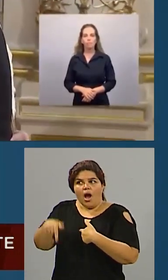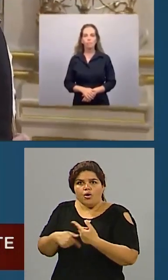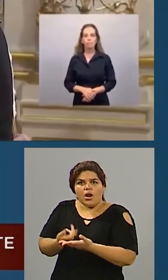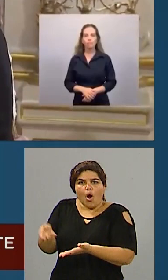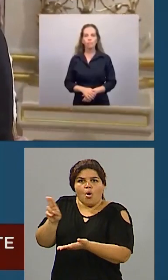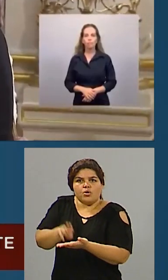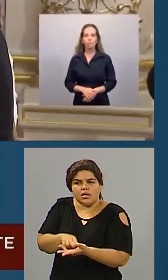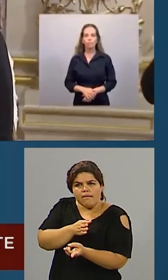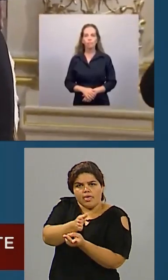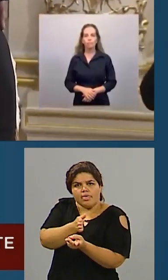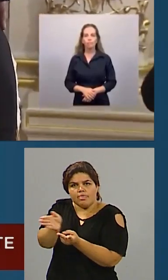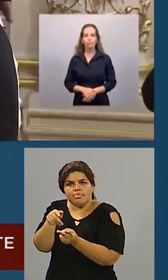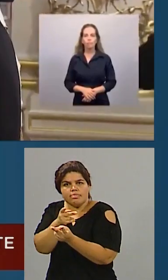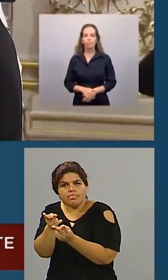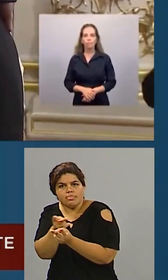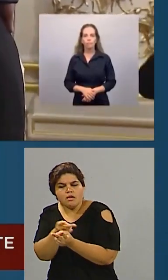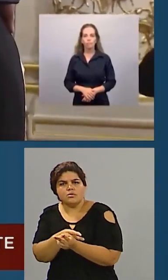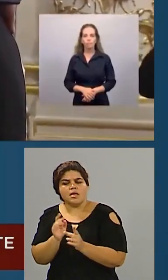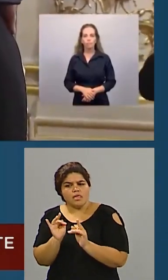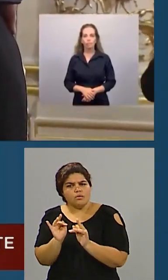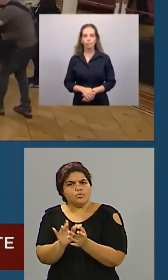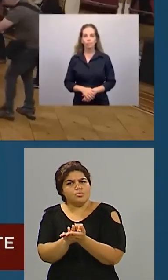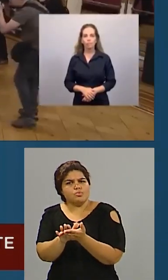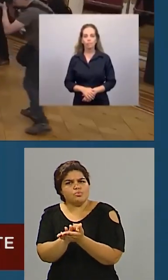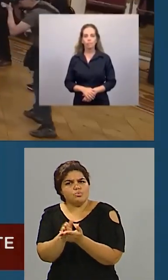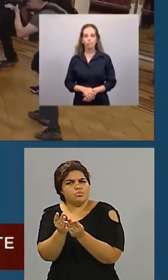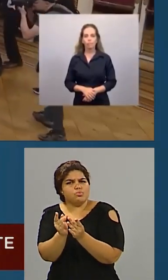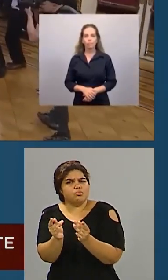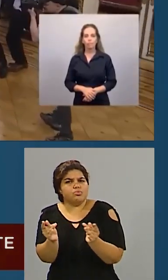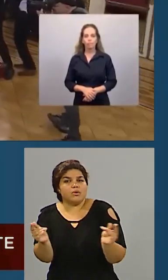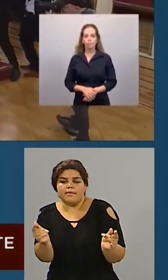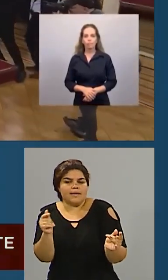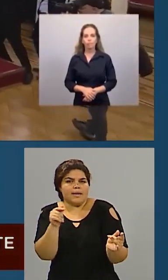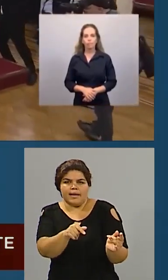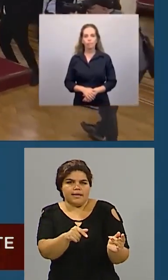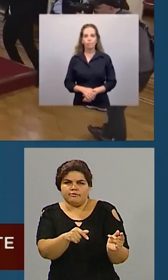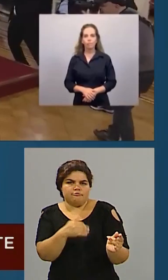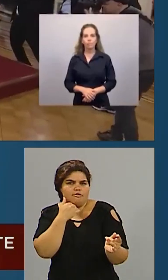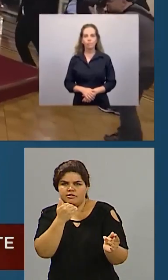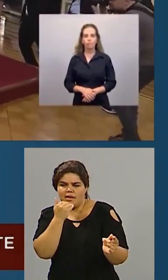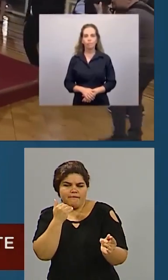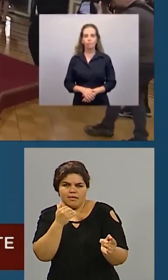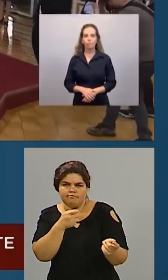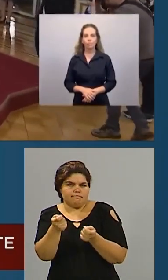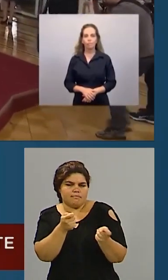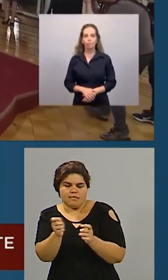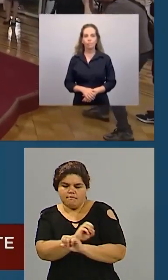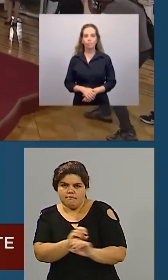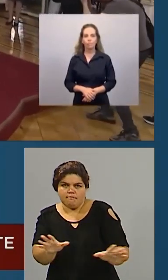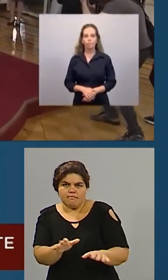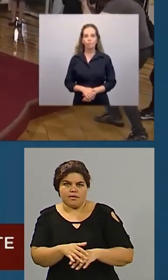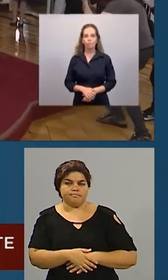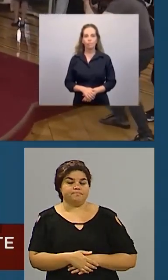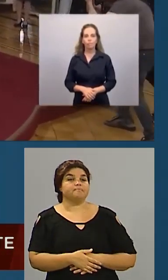actuar con mucha diplomacia, cosa que no está haciendo. Mucha cautela que, bueno, evidentemente, según lo que ya también analizan muchos, no